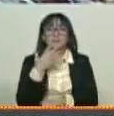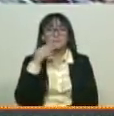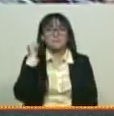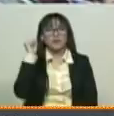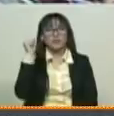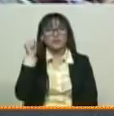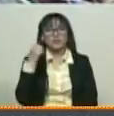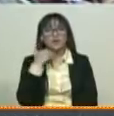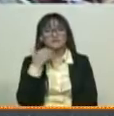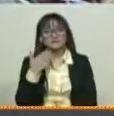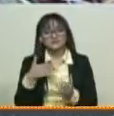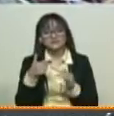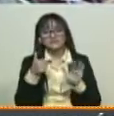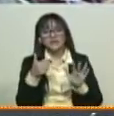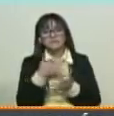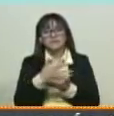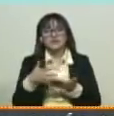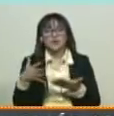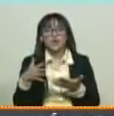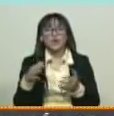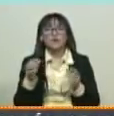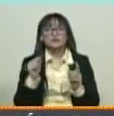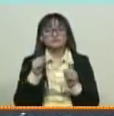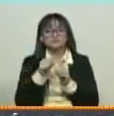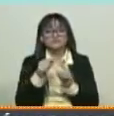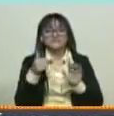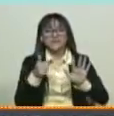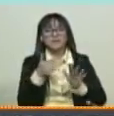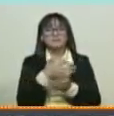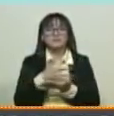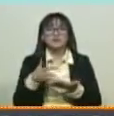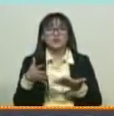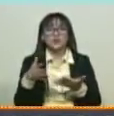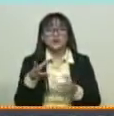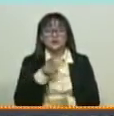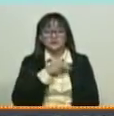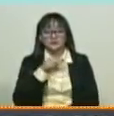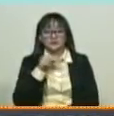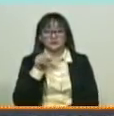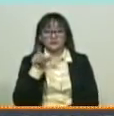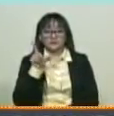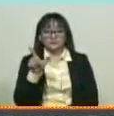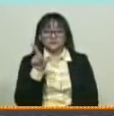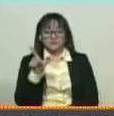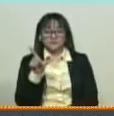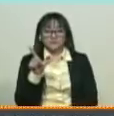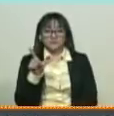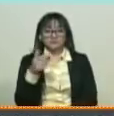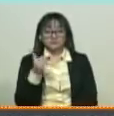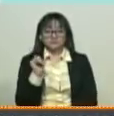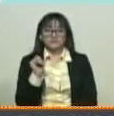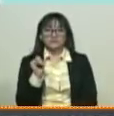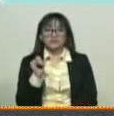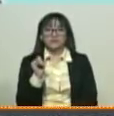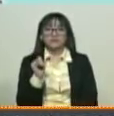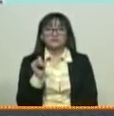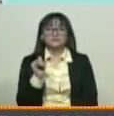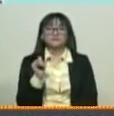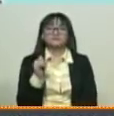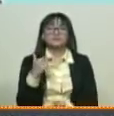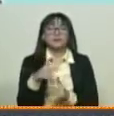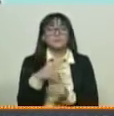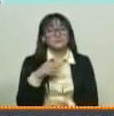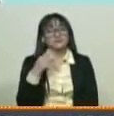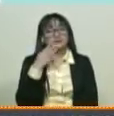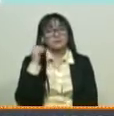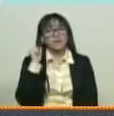para 6 millones, vamos hacia 6 millones de carnetizados en el Partido Socialista Unido de Venezuela, y el presidente